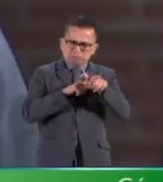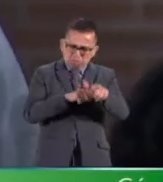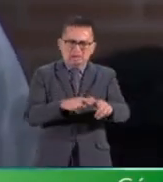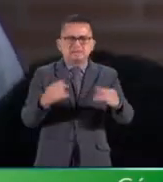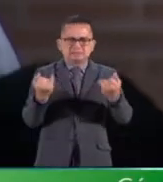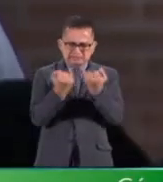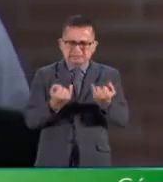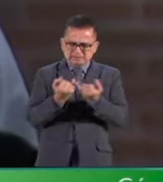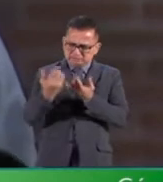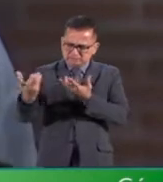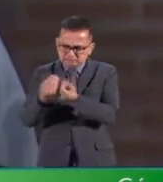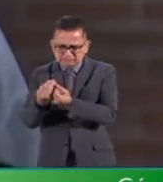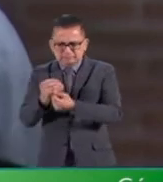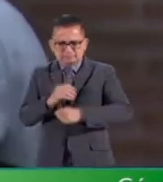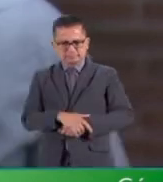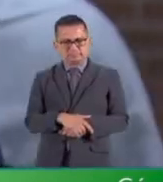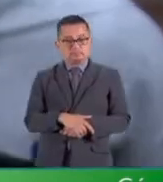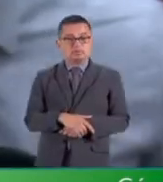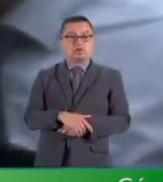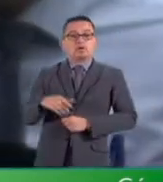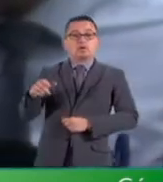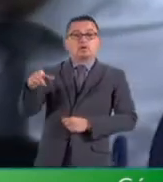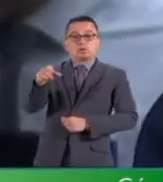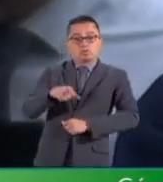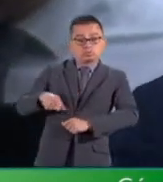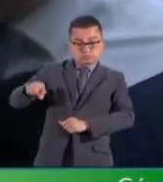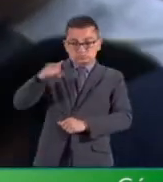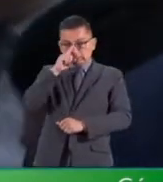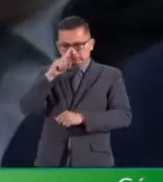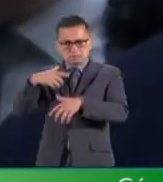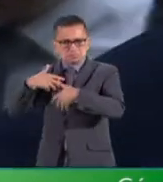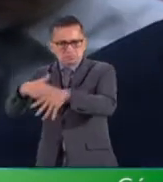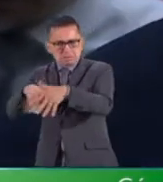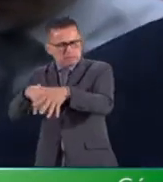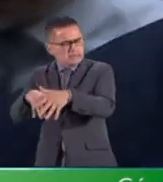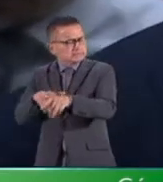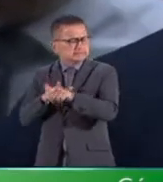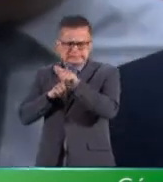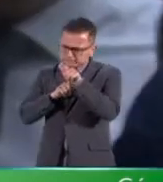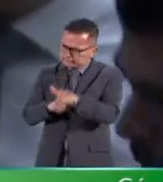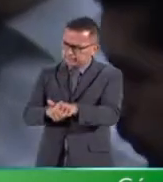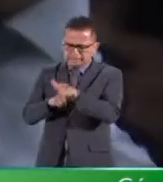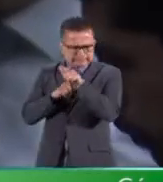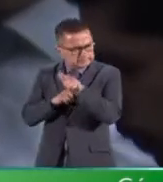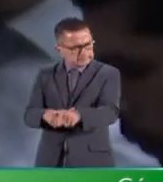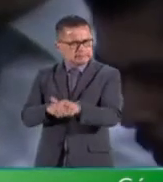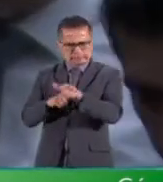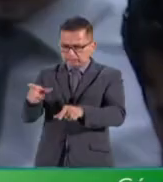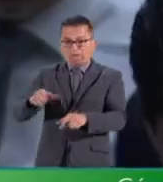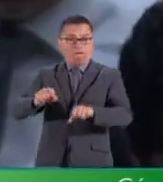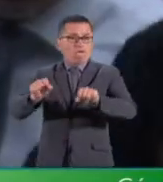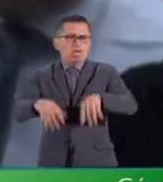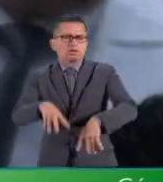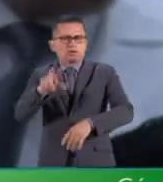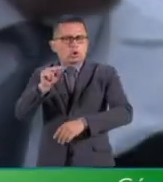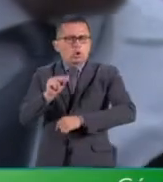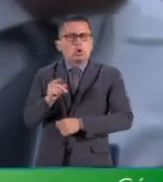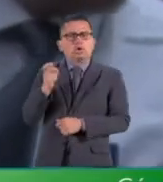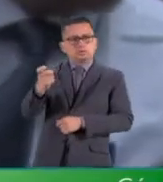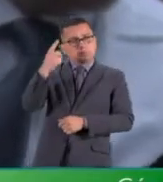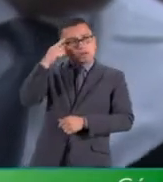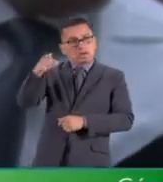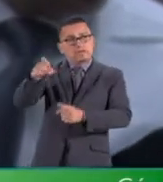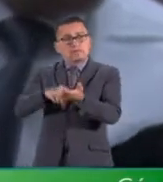No claudiquen, no dejen de tomar las plazas y seguir contagiando esperanza en las aulas de